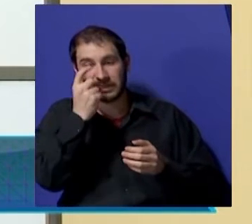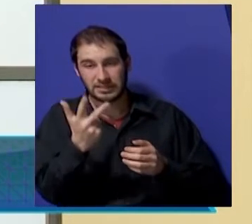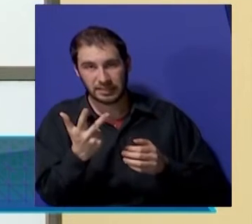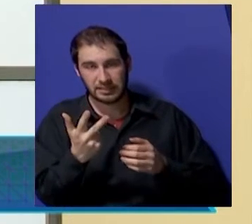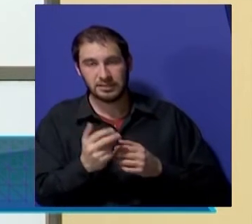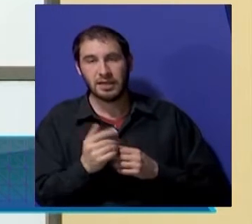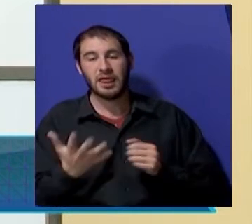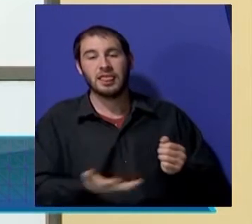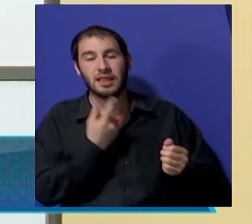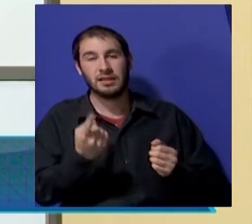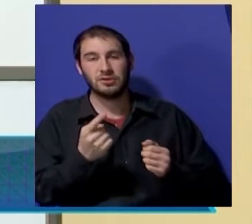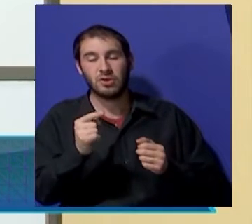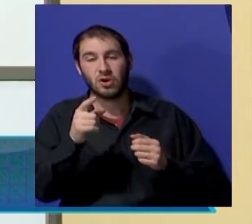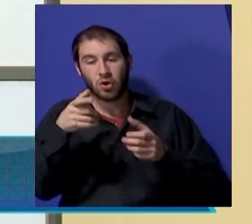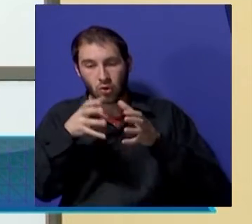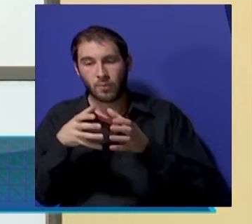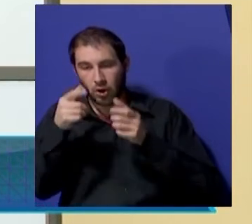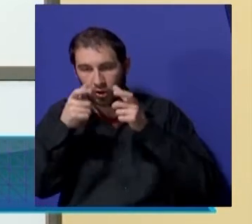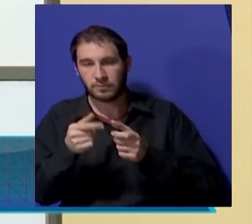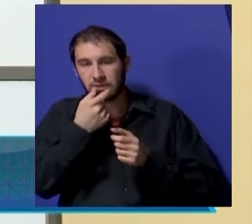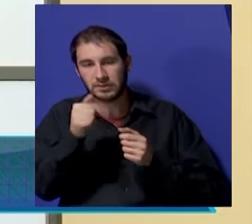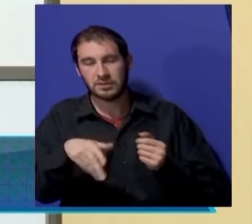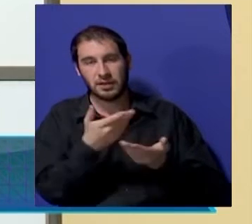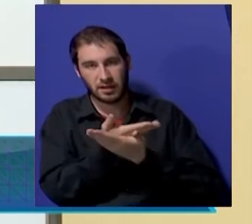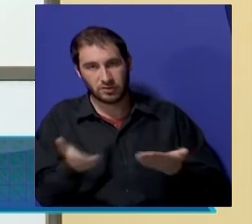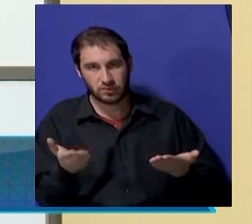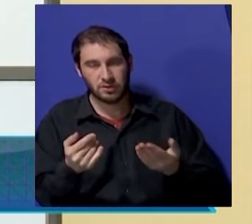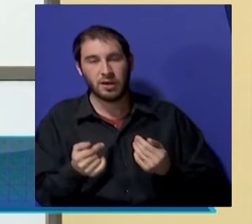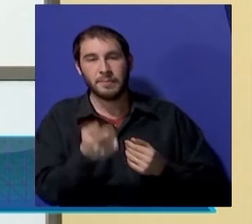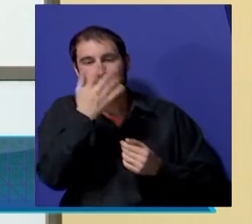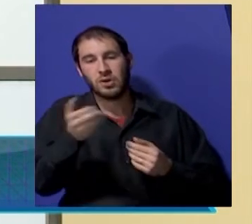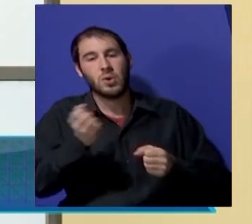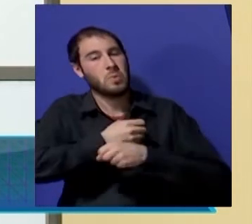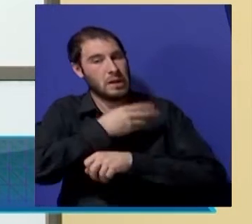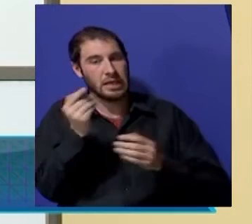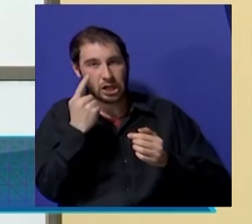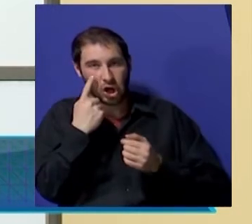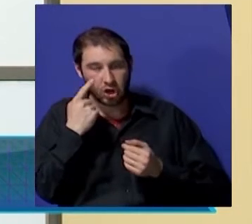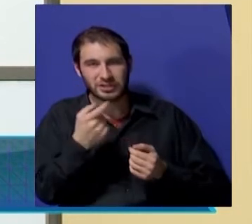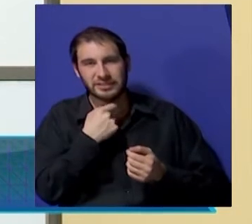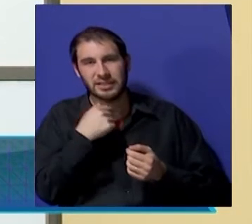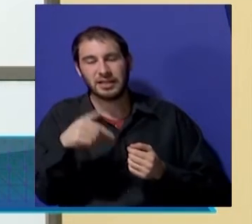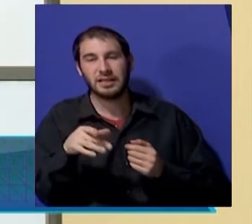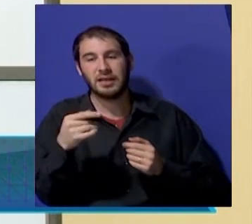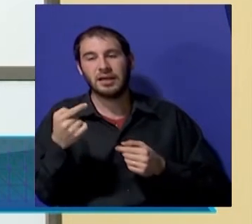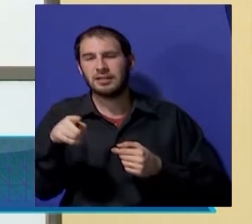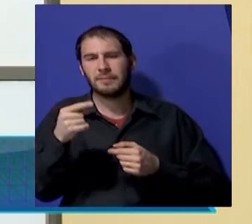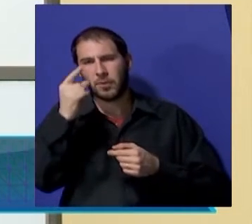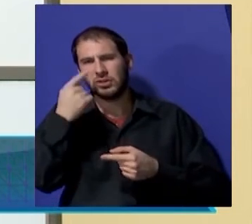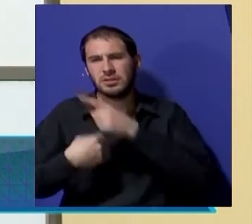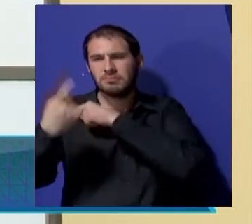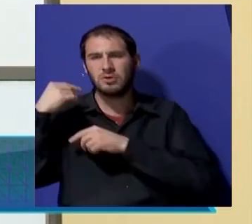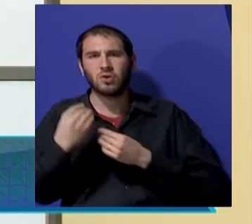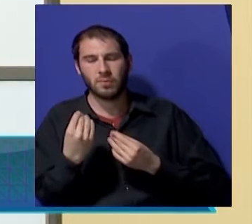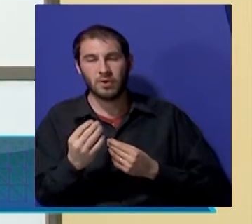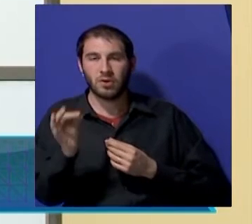los directivos de los organismos de control de Mendoza que van a estar abiertas para cualquier ciudadano que quiera conocer cuál es la trayectoria política